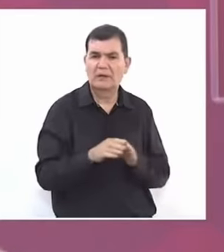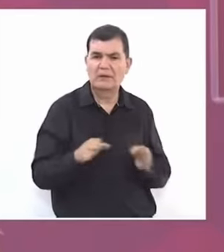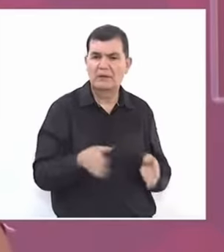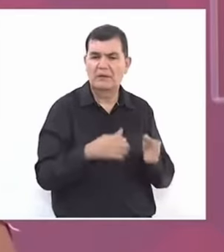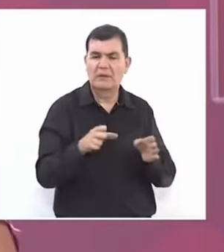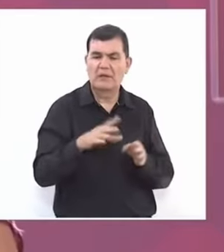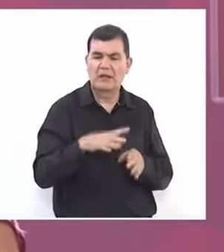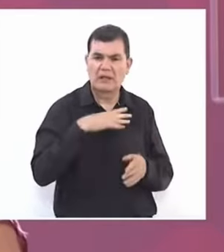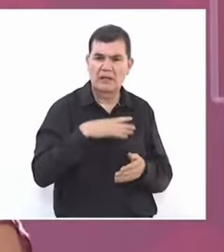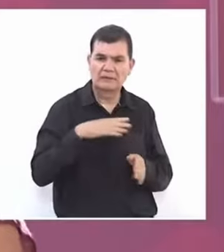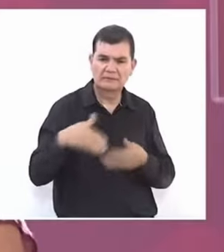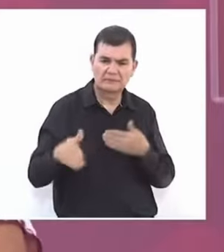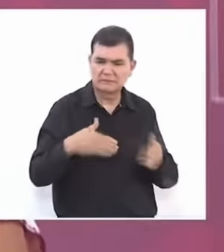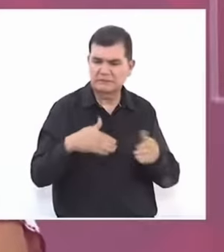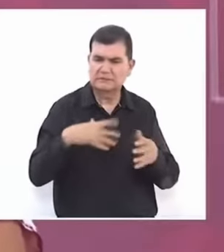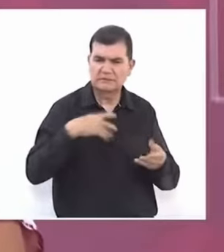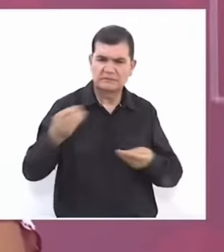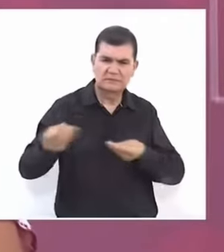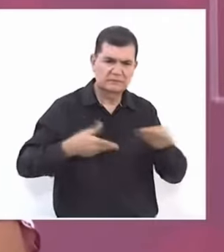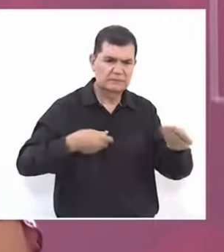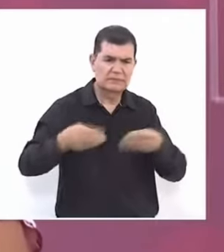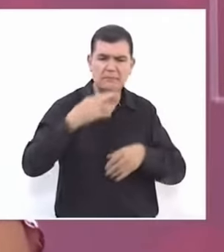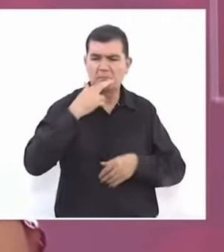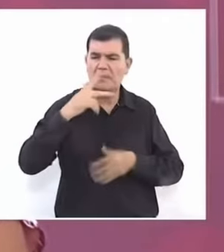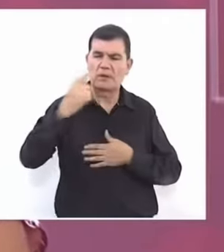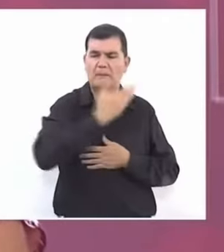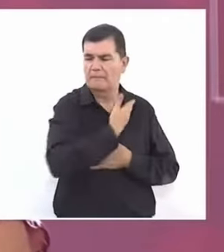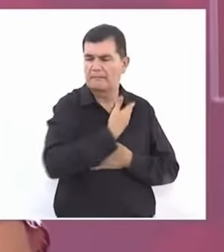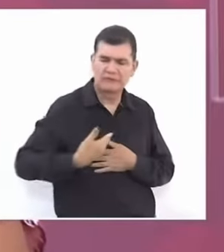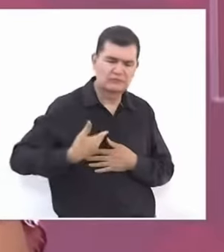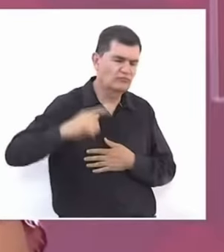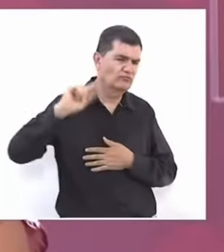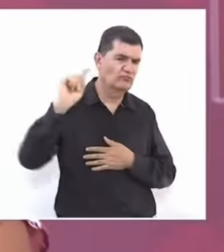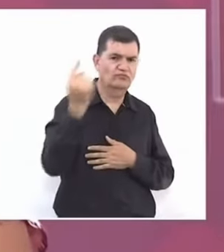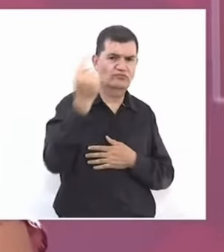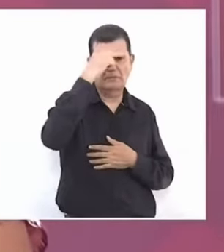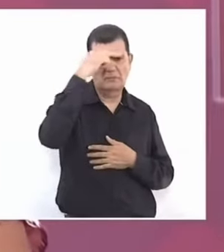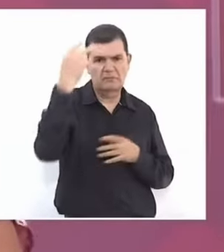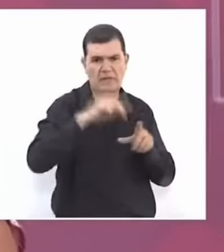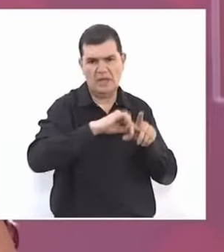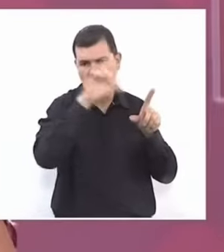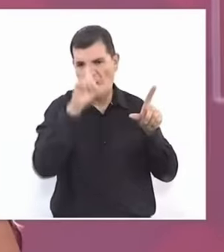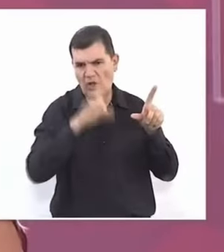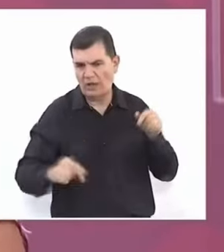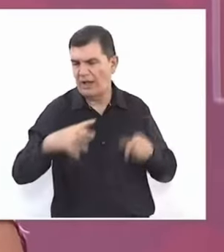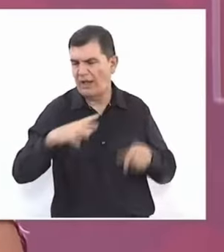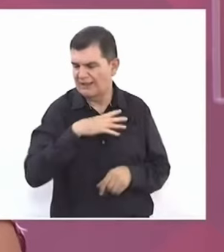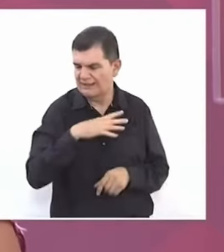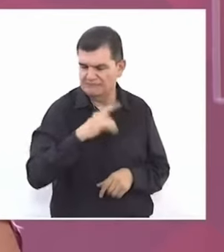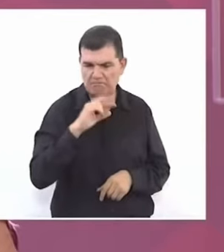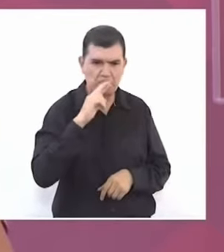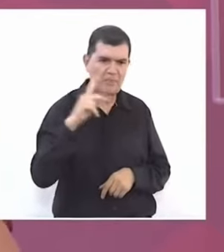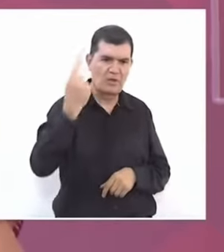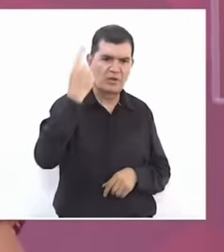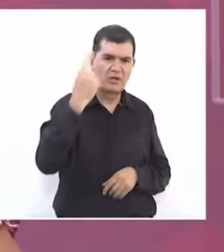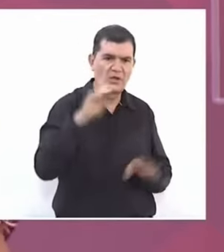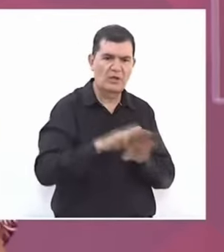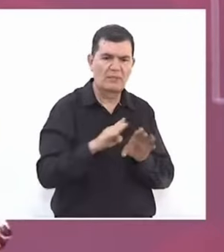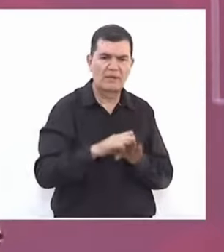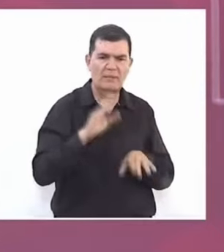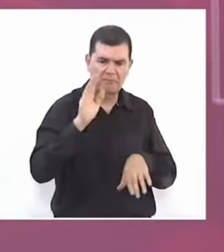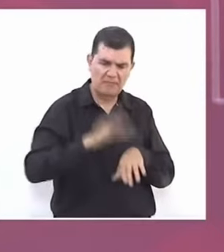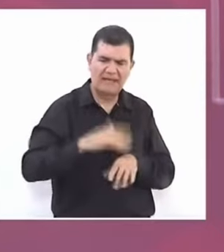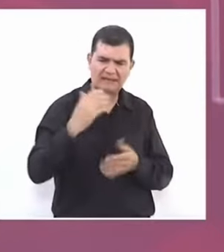estamos caminando, estamos recibiendo al mejor presidente que ha tenido nuestro país, que se ha ganado